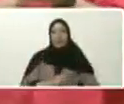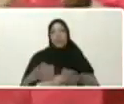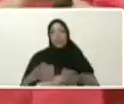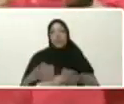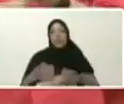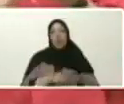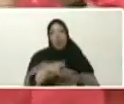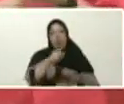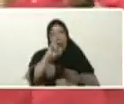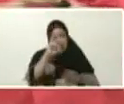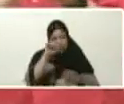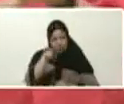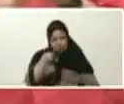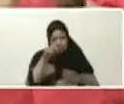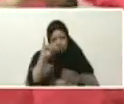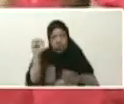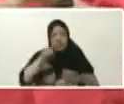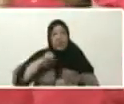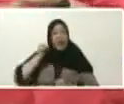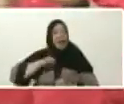¿Ustedes lo tienen?